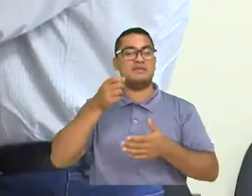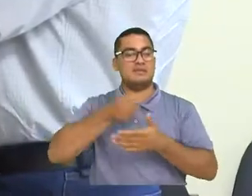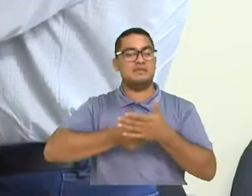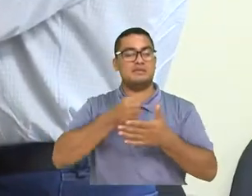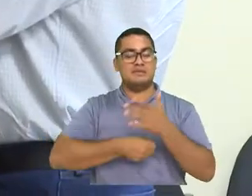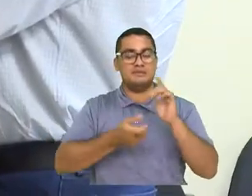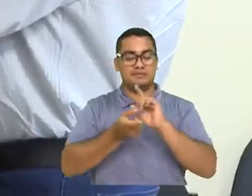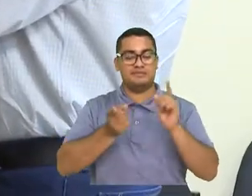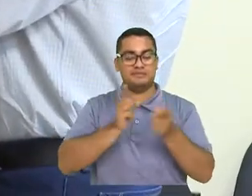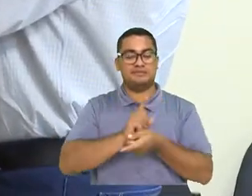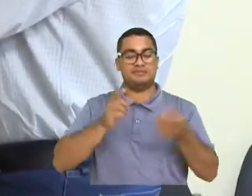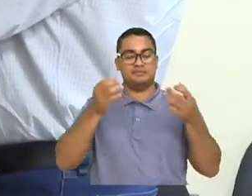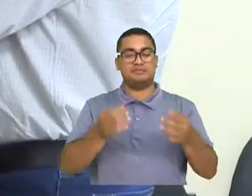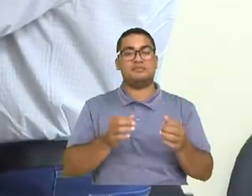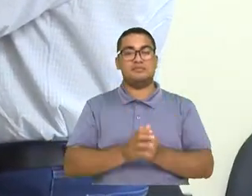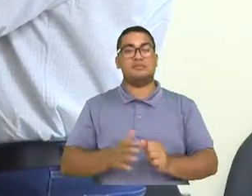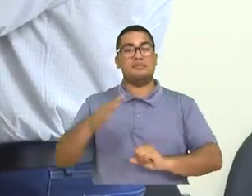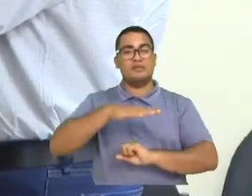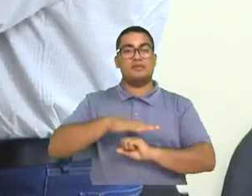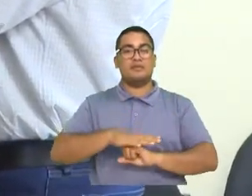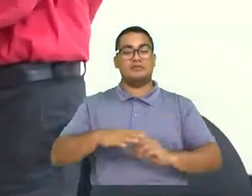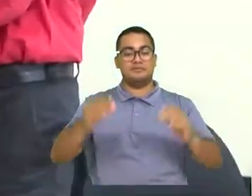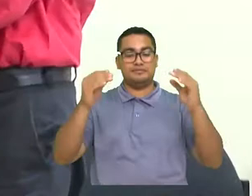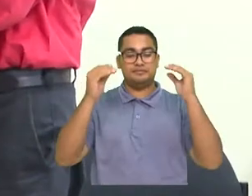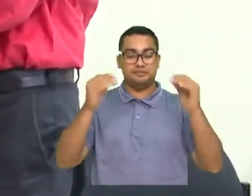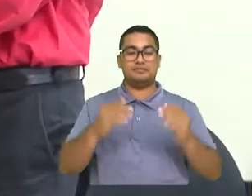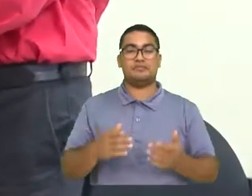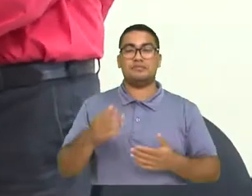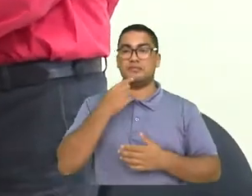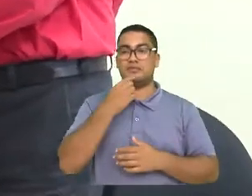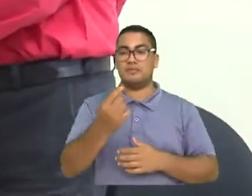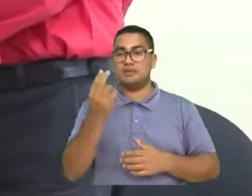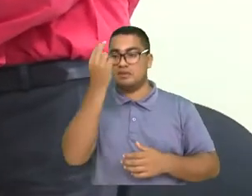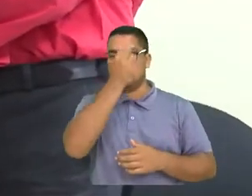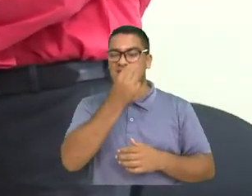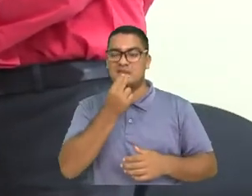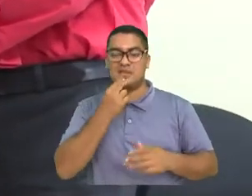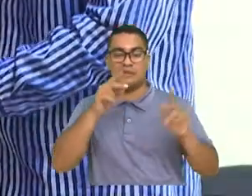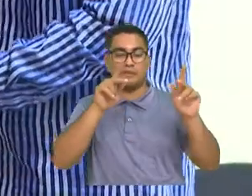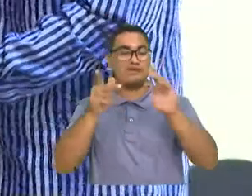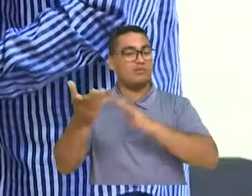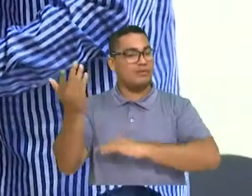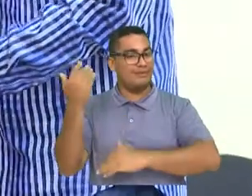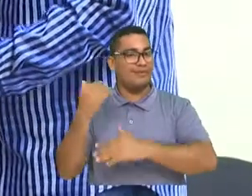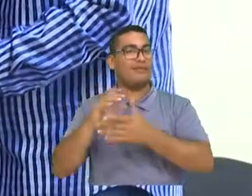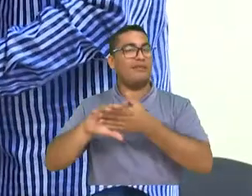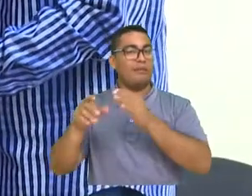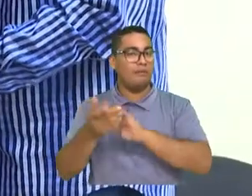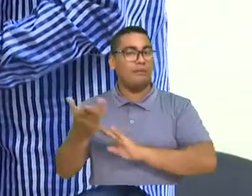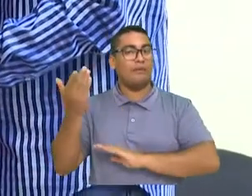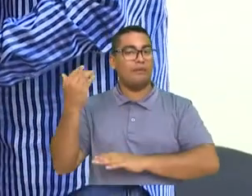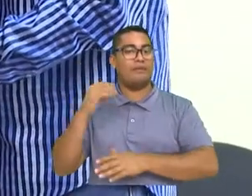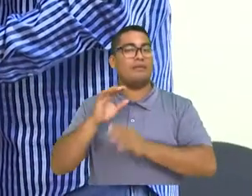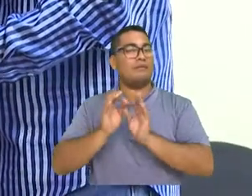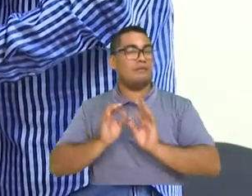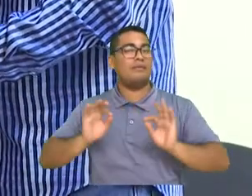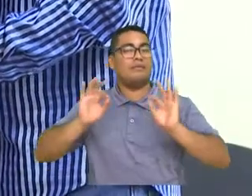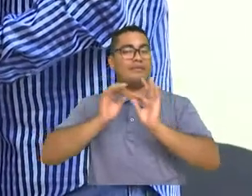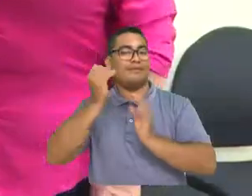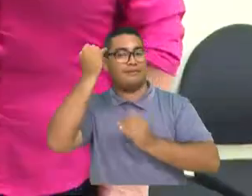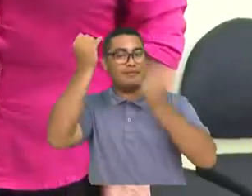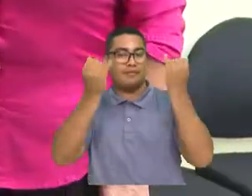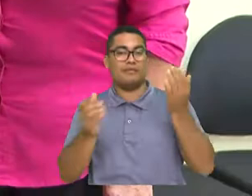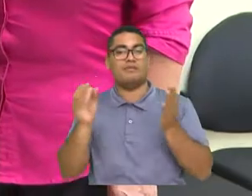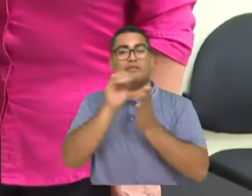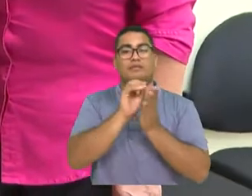Este jueves la Comisión de Educación consultará a los historiadores y recogerá sus aportes para enriquecer el dictamen de